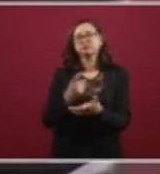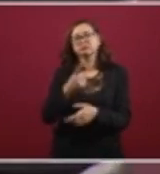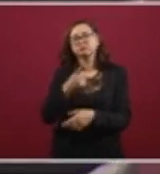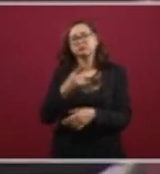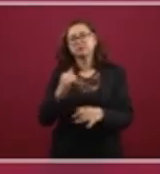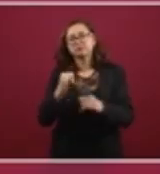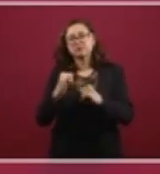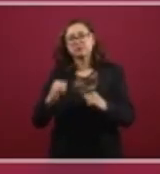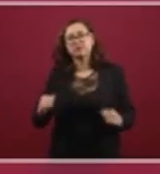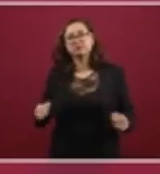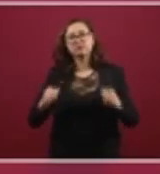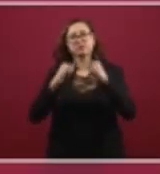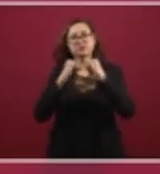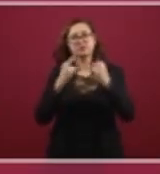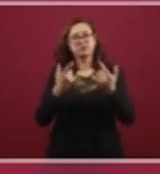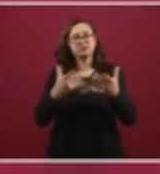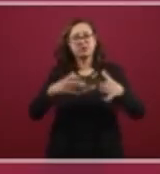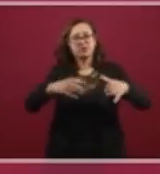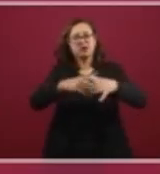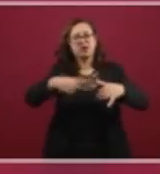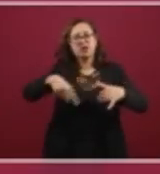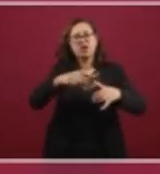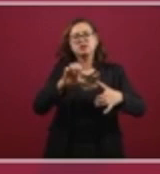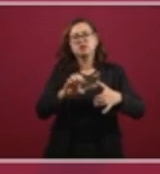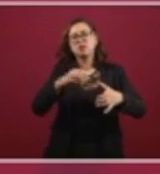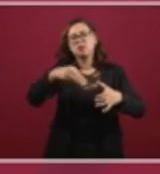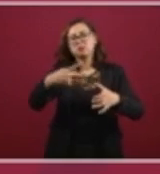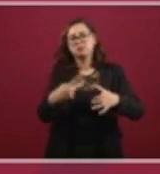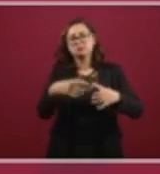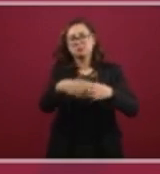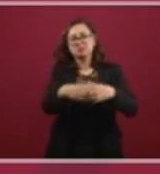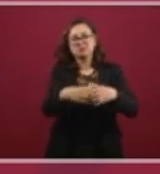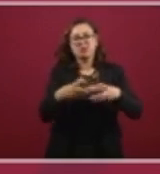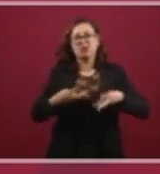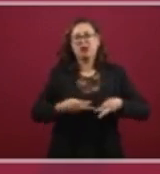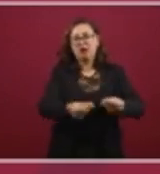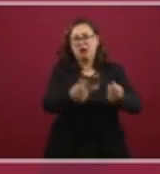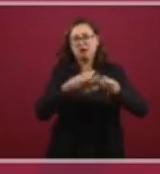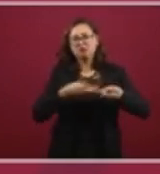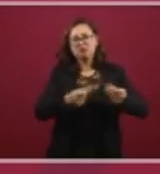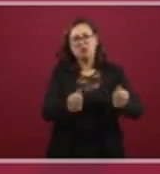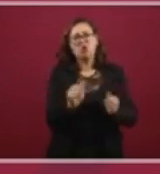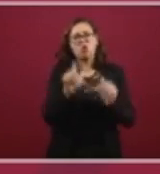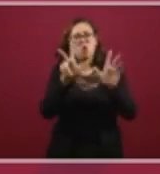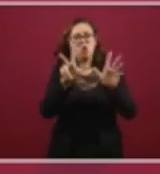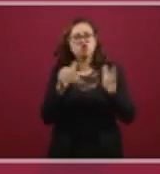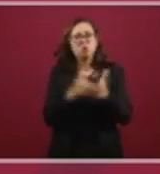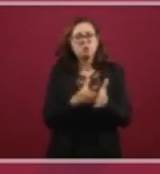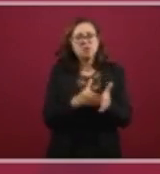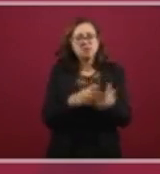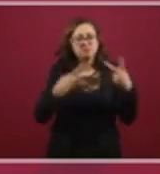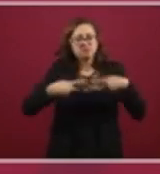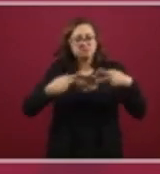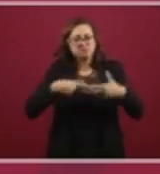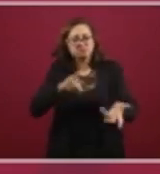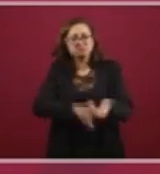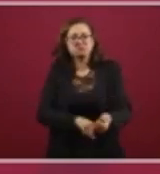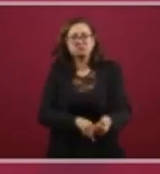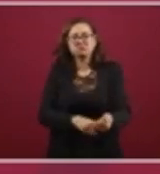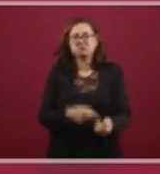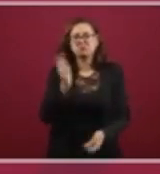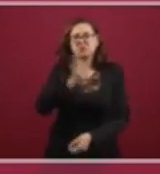instituciones como el Estado Mayor Presidencial, que tenía 8,000 elementos,